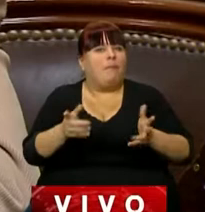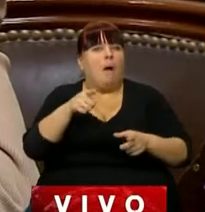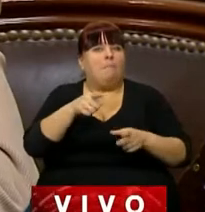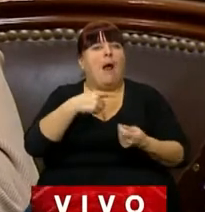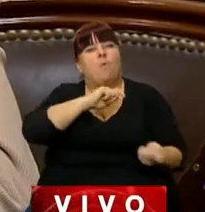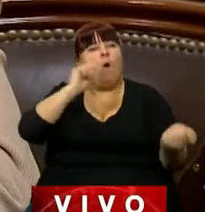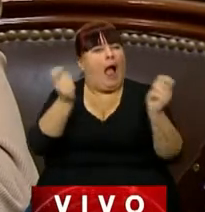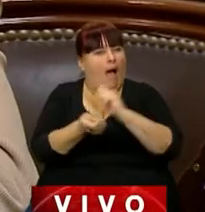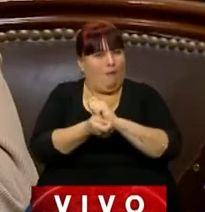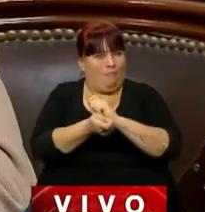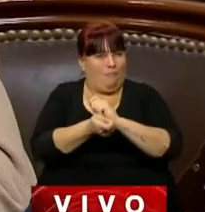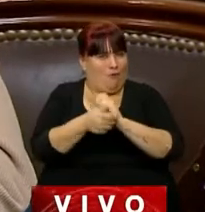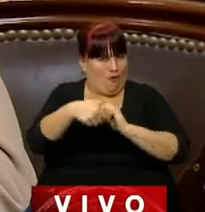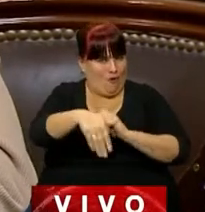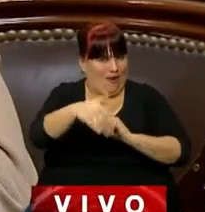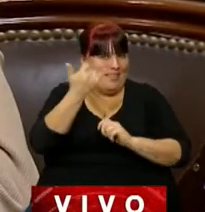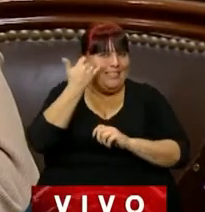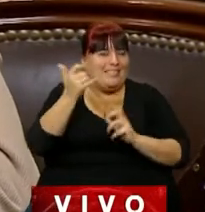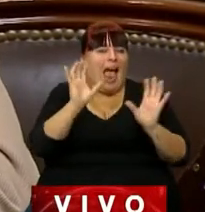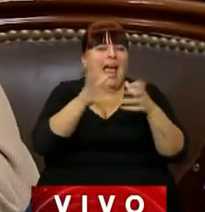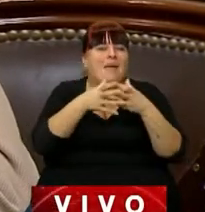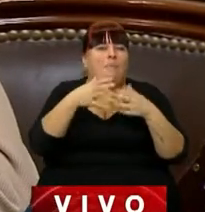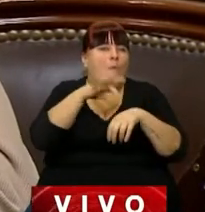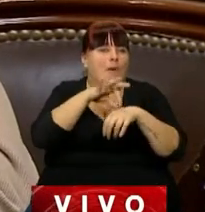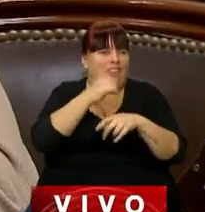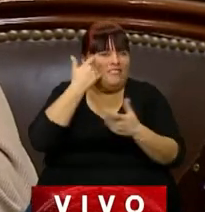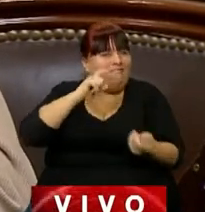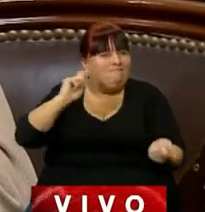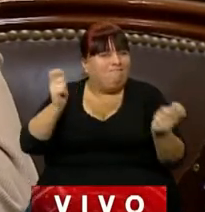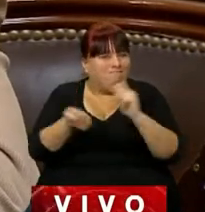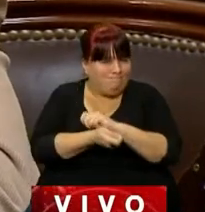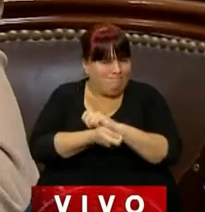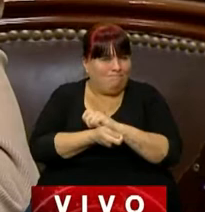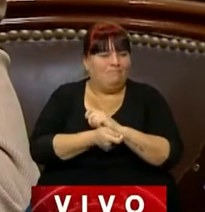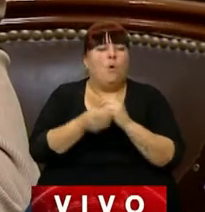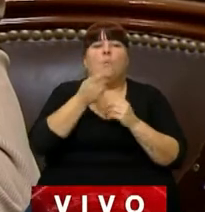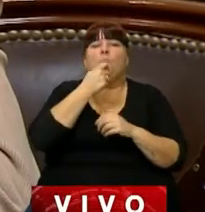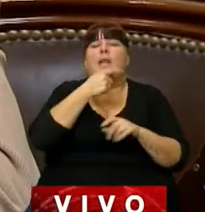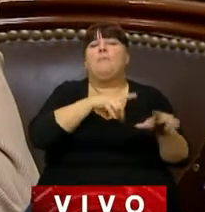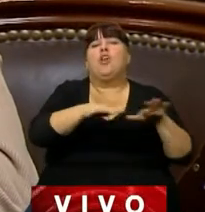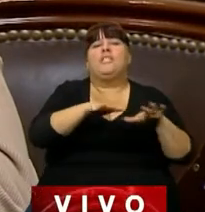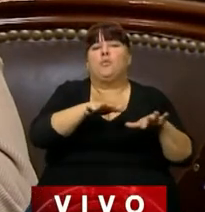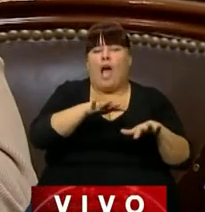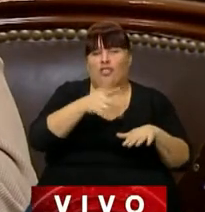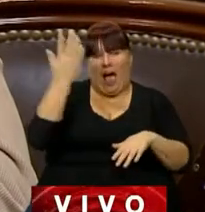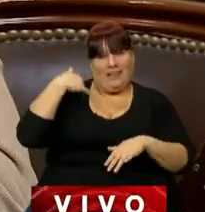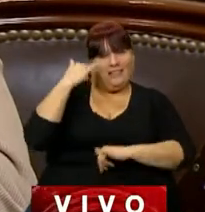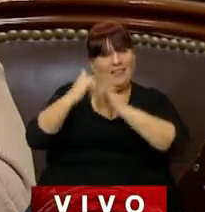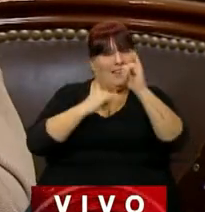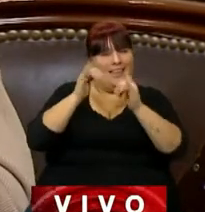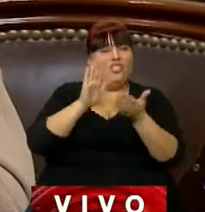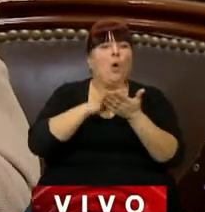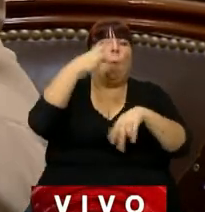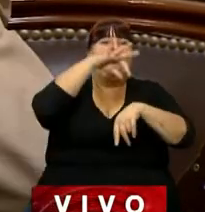esta transformación que están teniendo los equipos de salud, que van desde aquella situación donde hablábamos